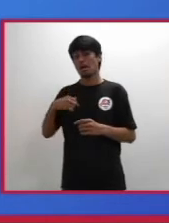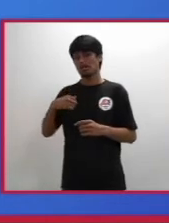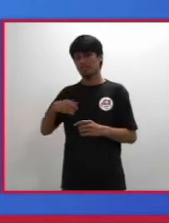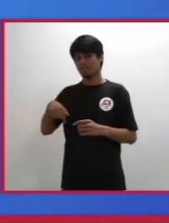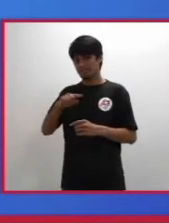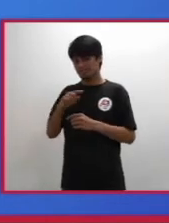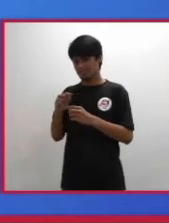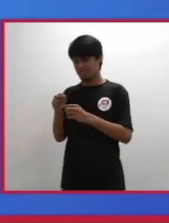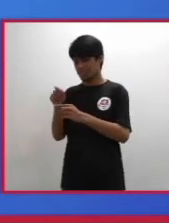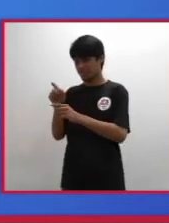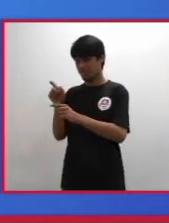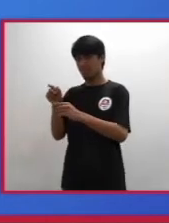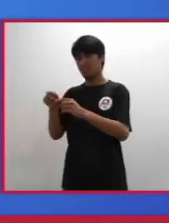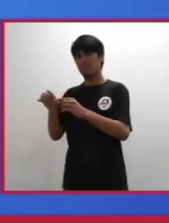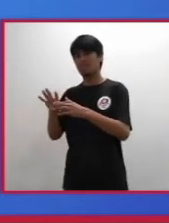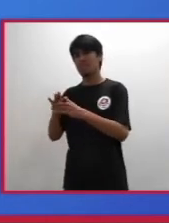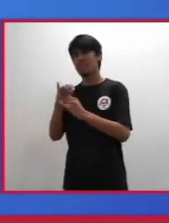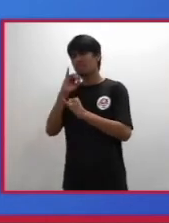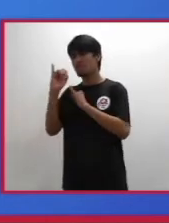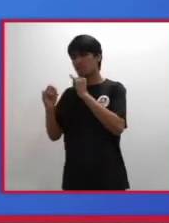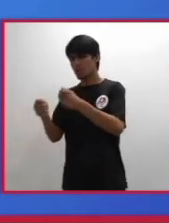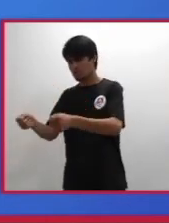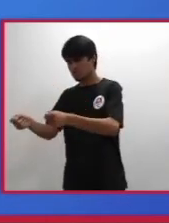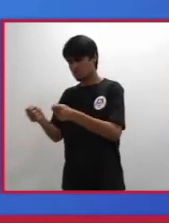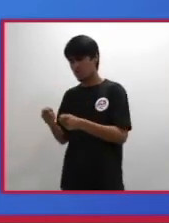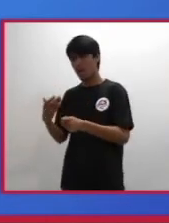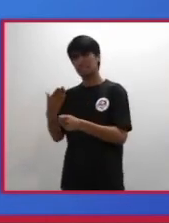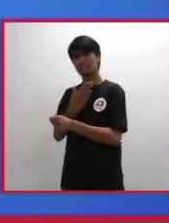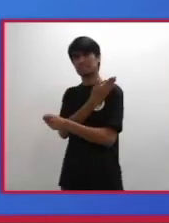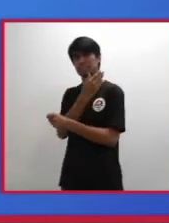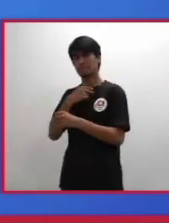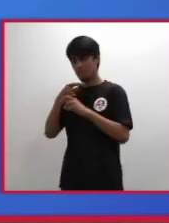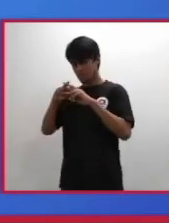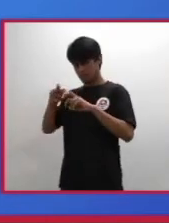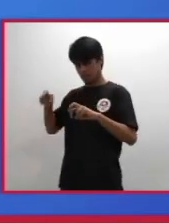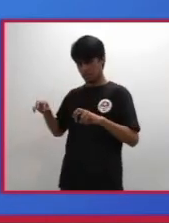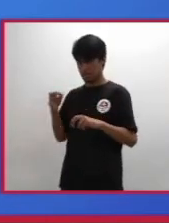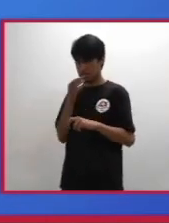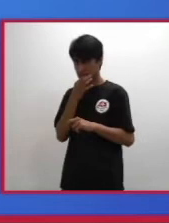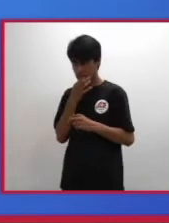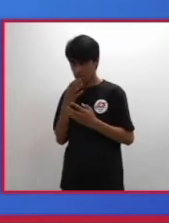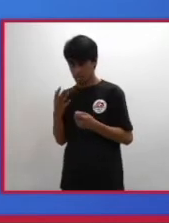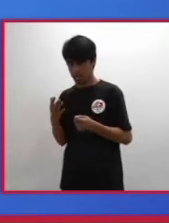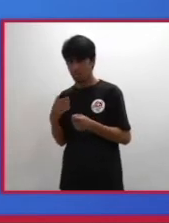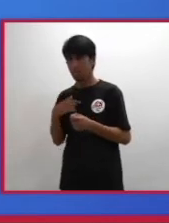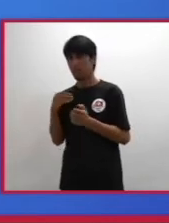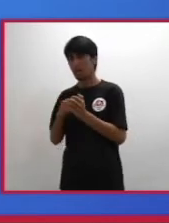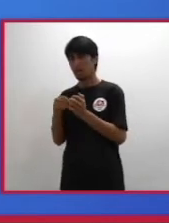a analizar un informe, una situación de accidente, ¿qué es lo que hacemos?